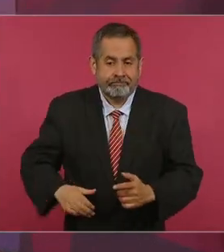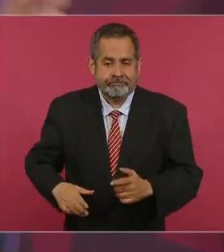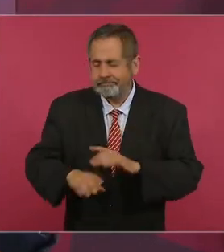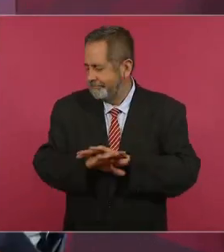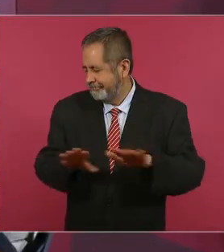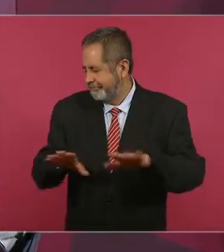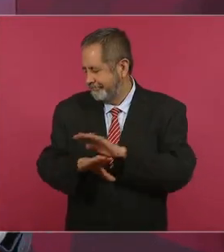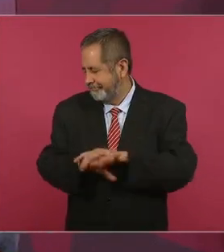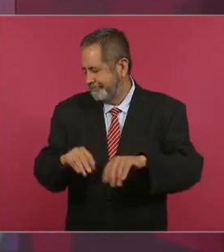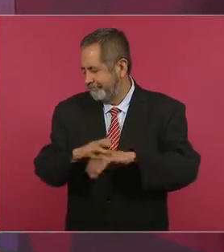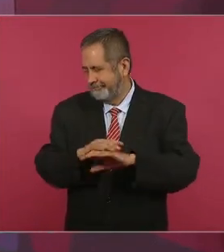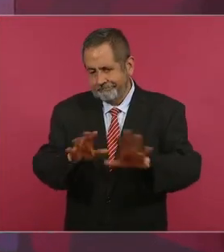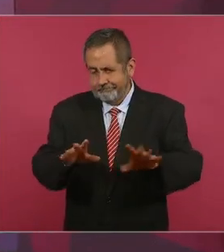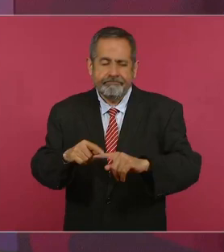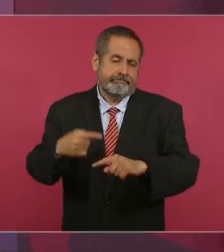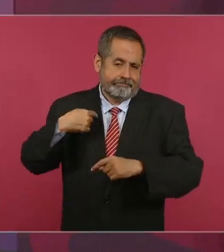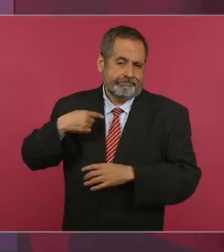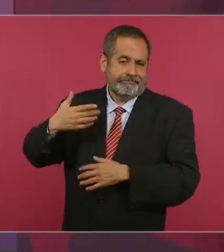a nada.